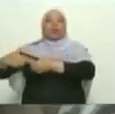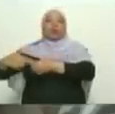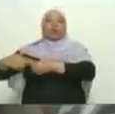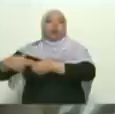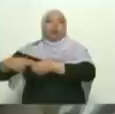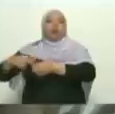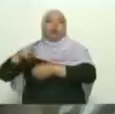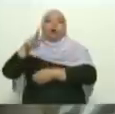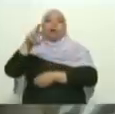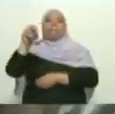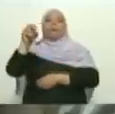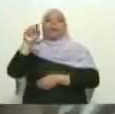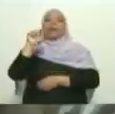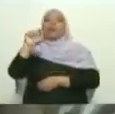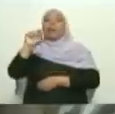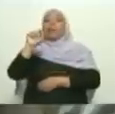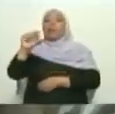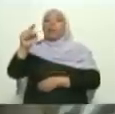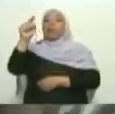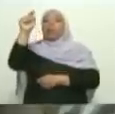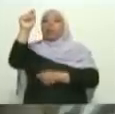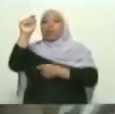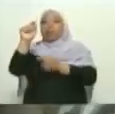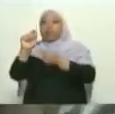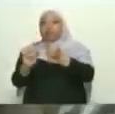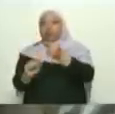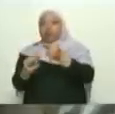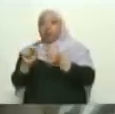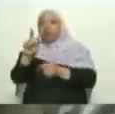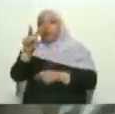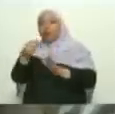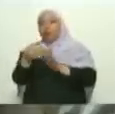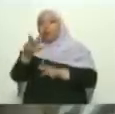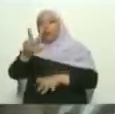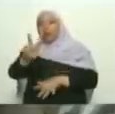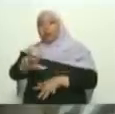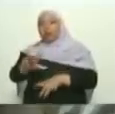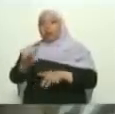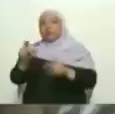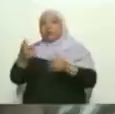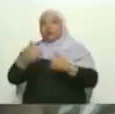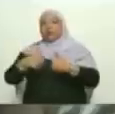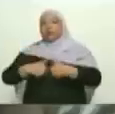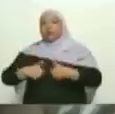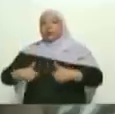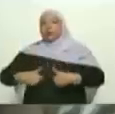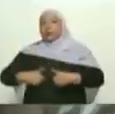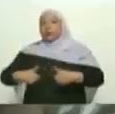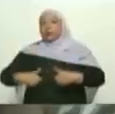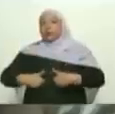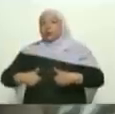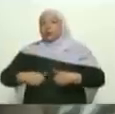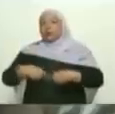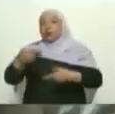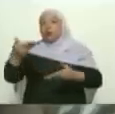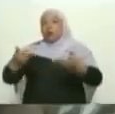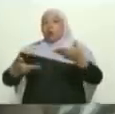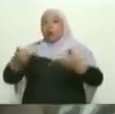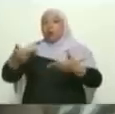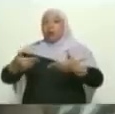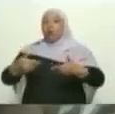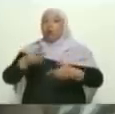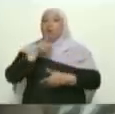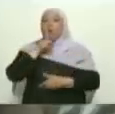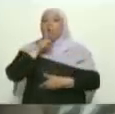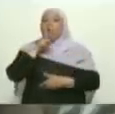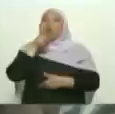Pero eso que parecía escandaloso en el año 2003 es hoy una cifra irrisoria si lo comparamos con el daño que